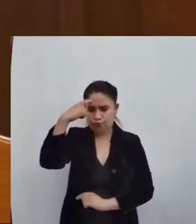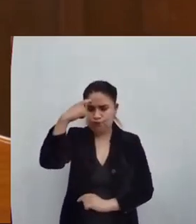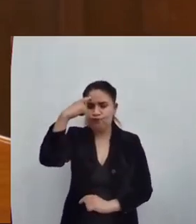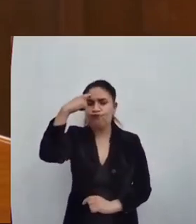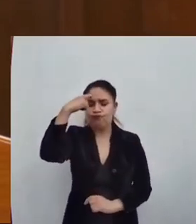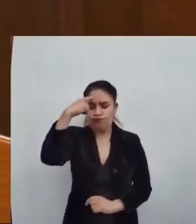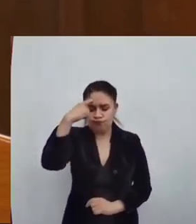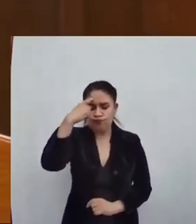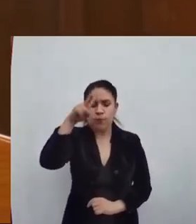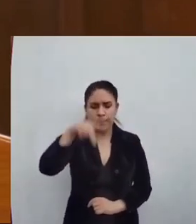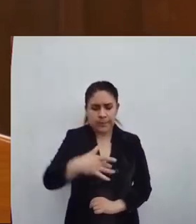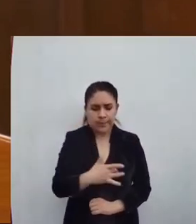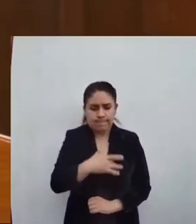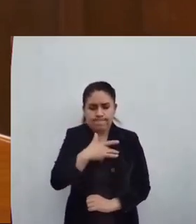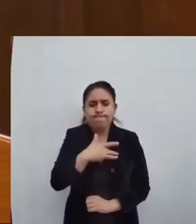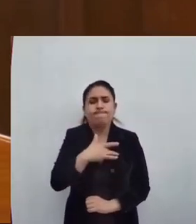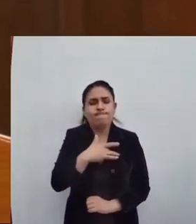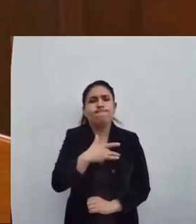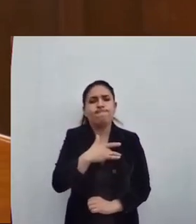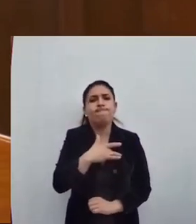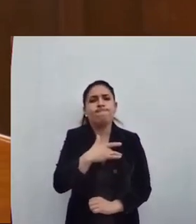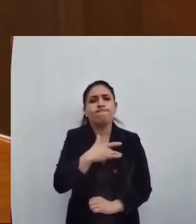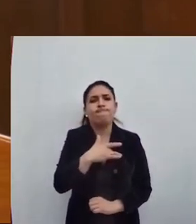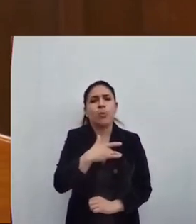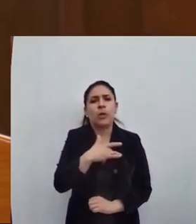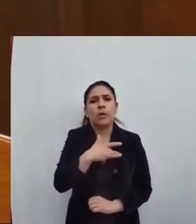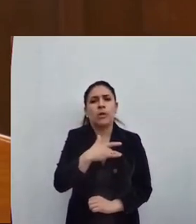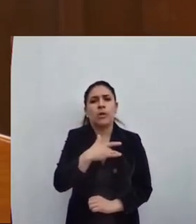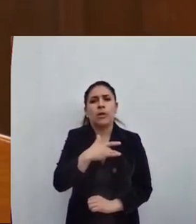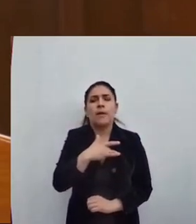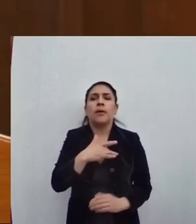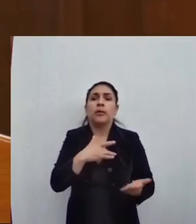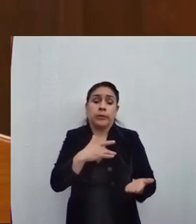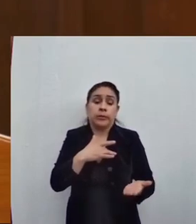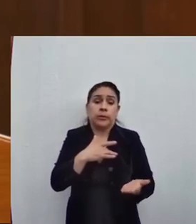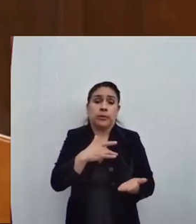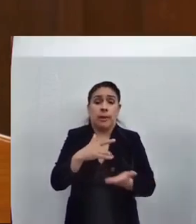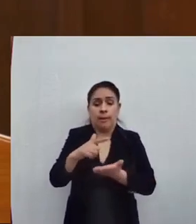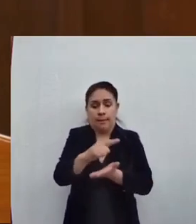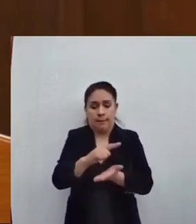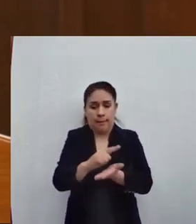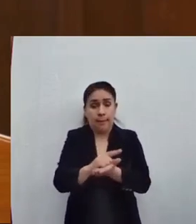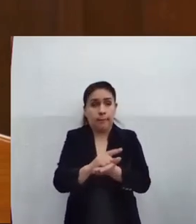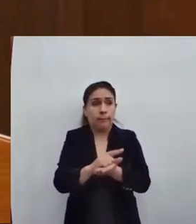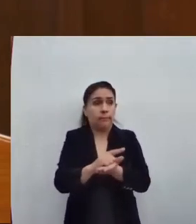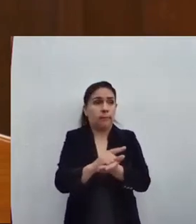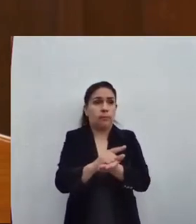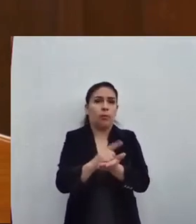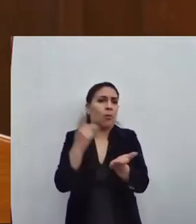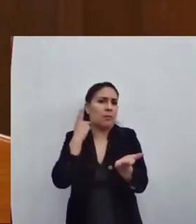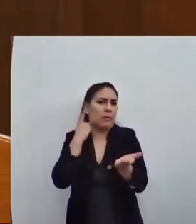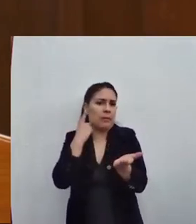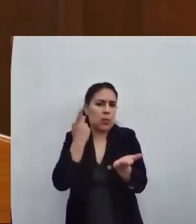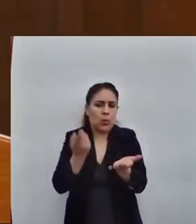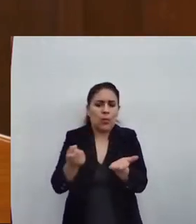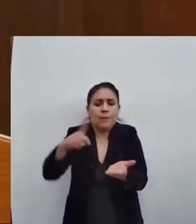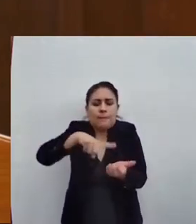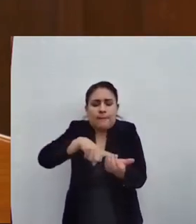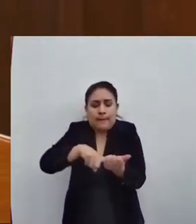será parte de todo un sistema de políticas de cuidado. Las personas con discapacidad son